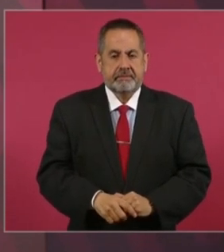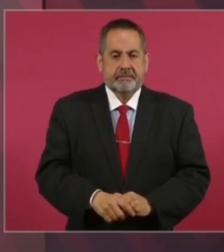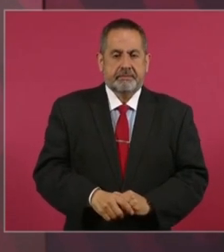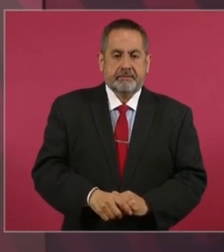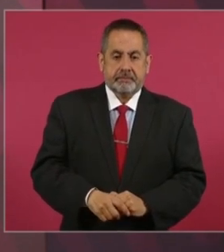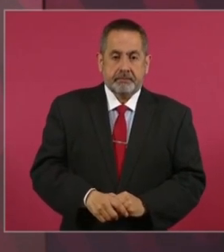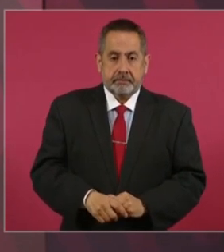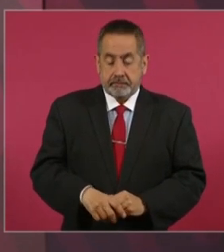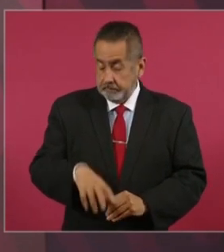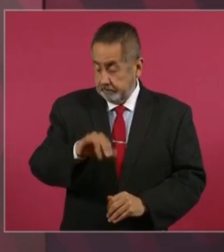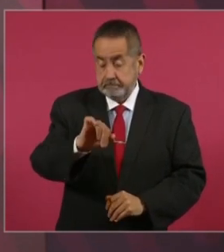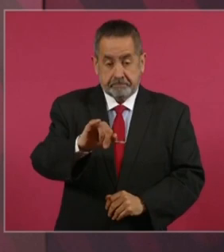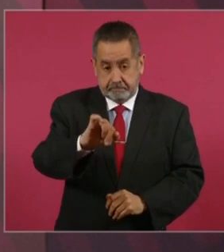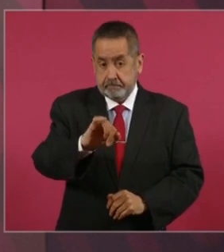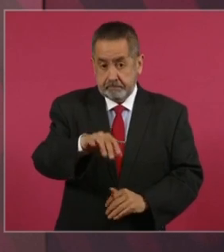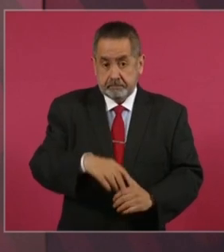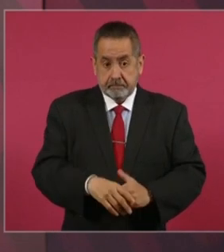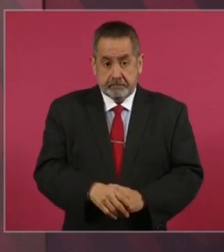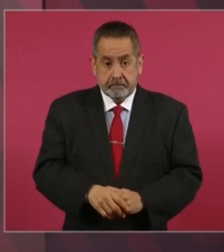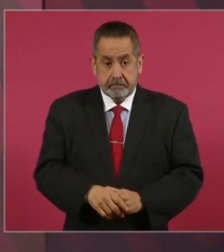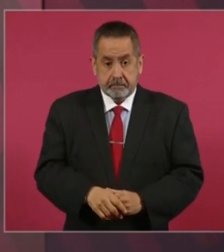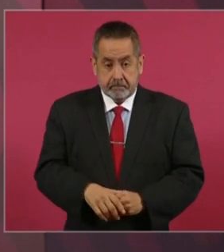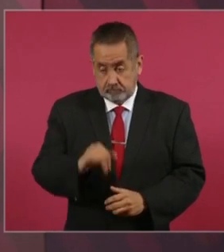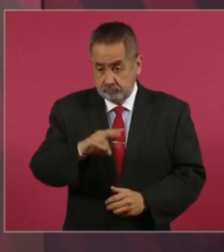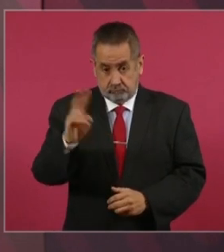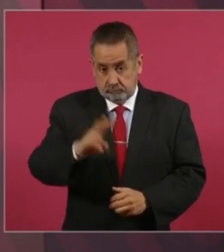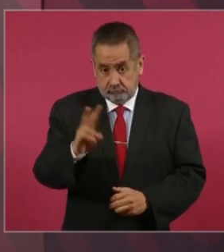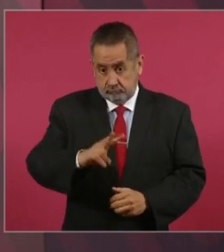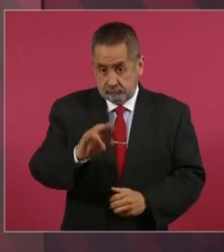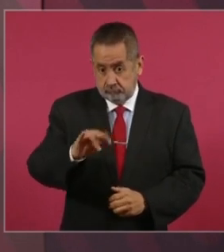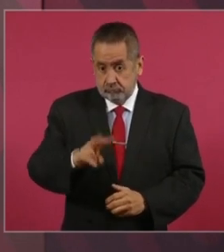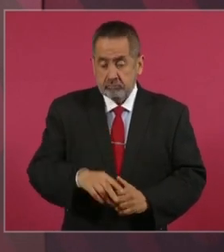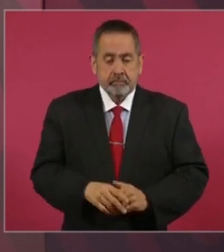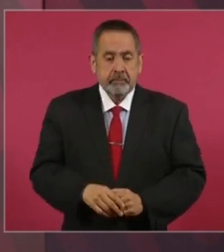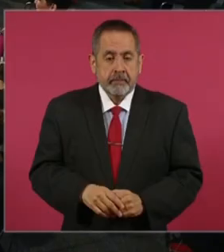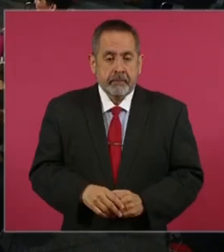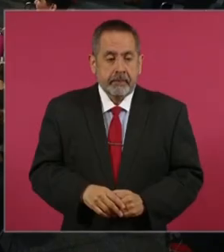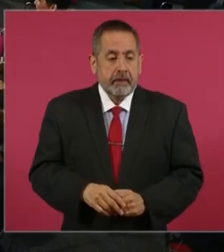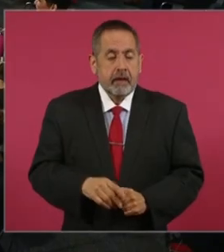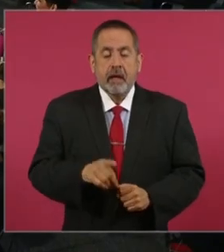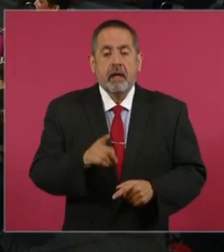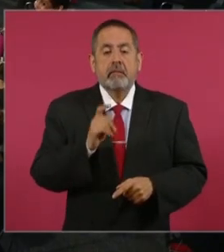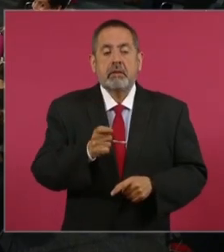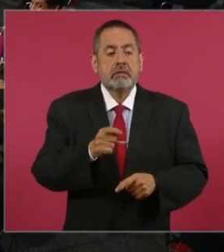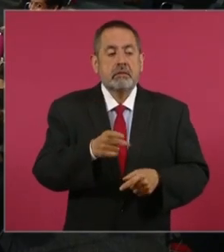Sí, sí, reales, a cambio de